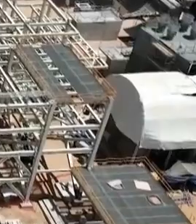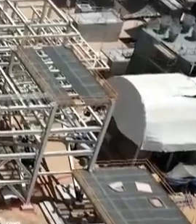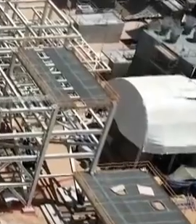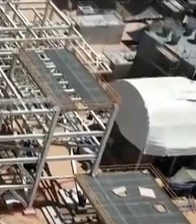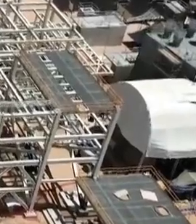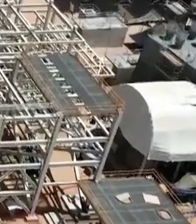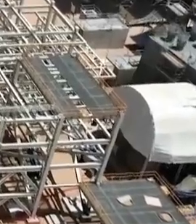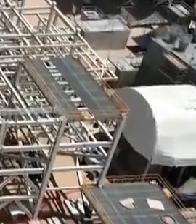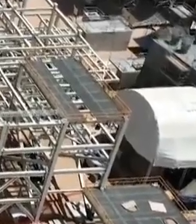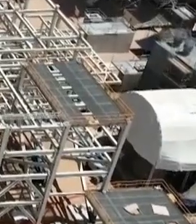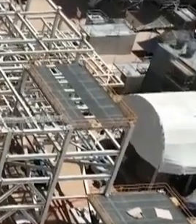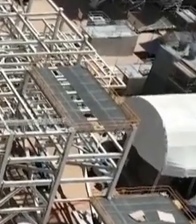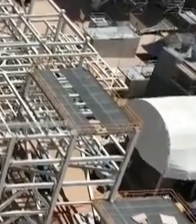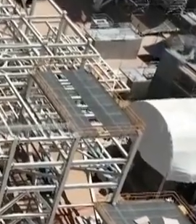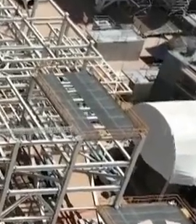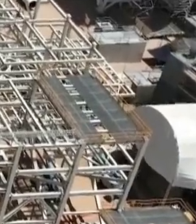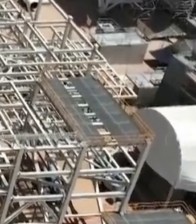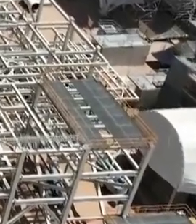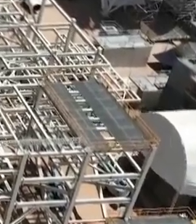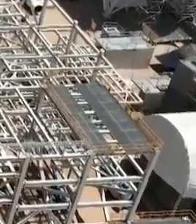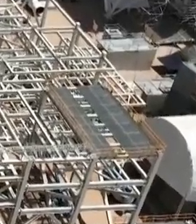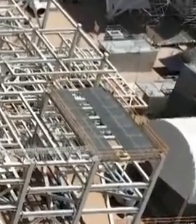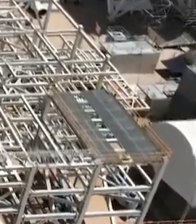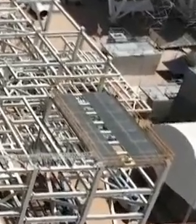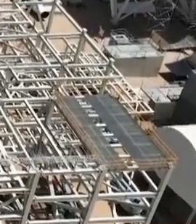Colorado, avance físico 80%.